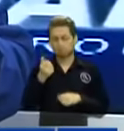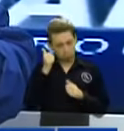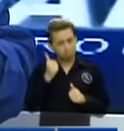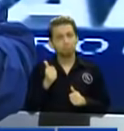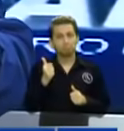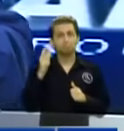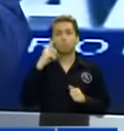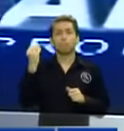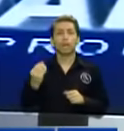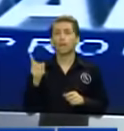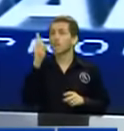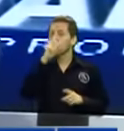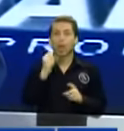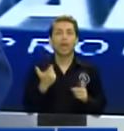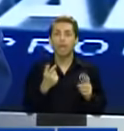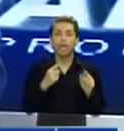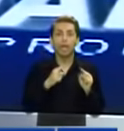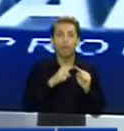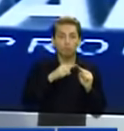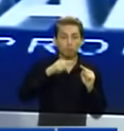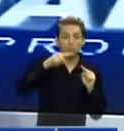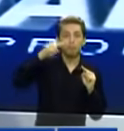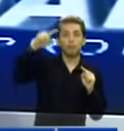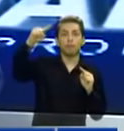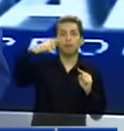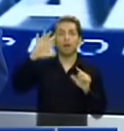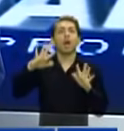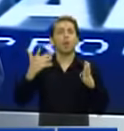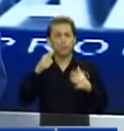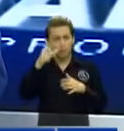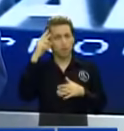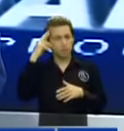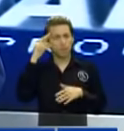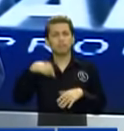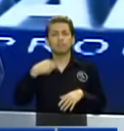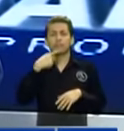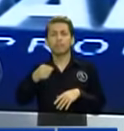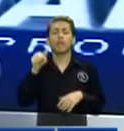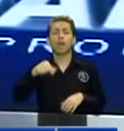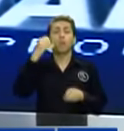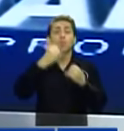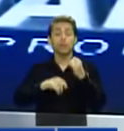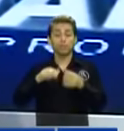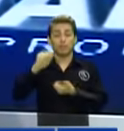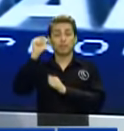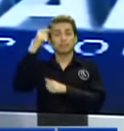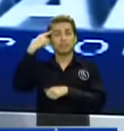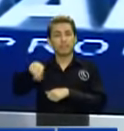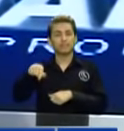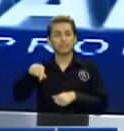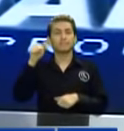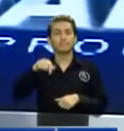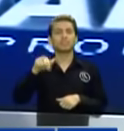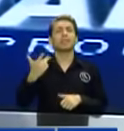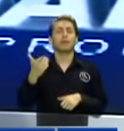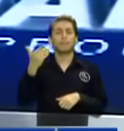marca una tendencia totalmente al alza. Recuérdense que nosotros dijimos que la última quincena de abril, la primera quincena de